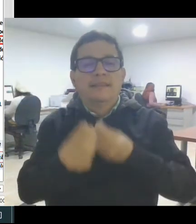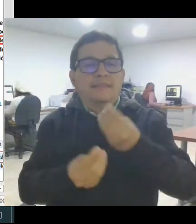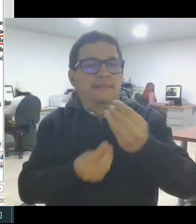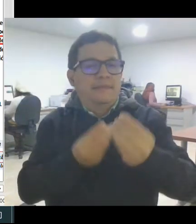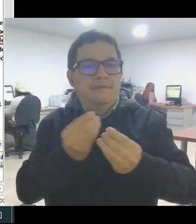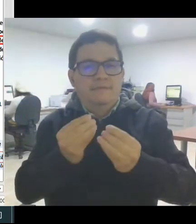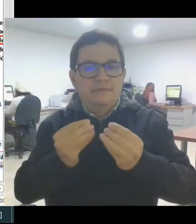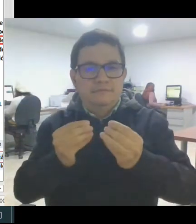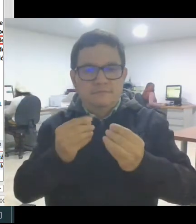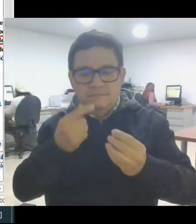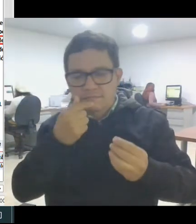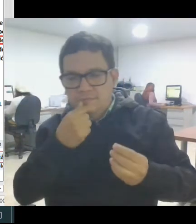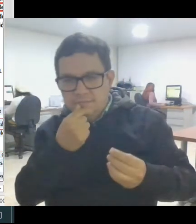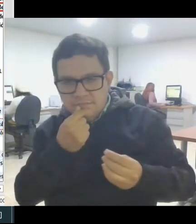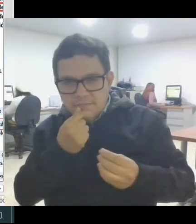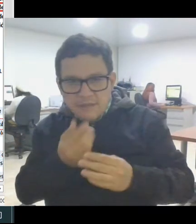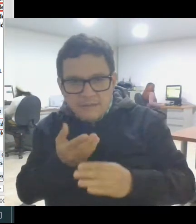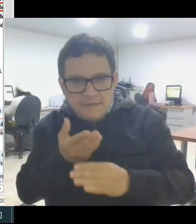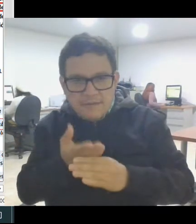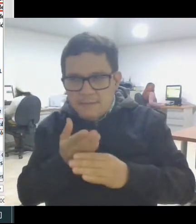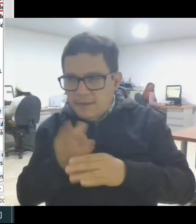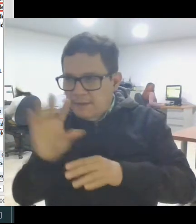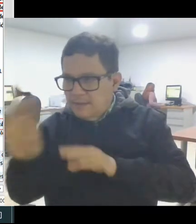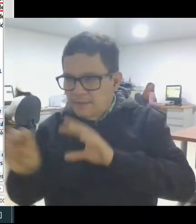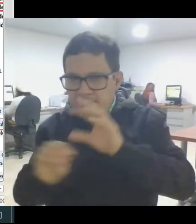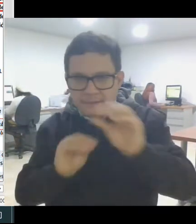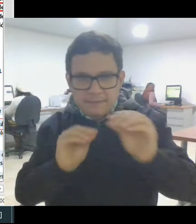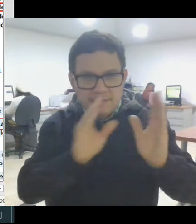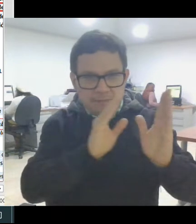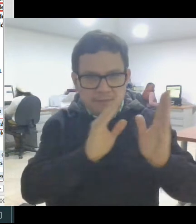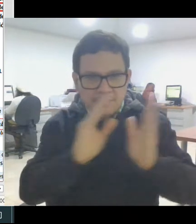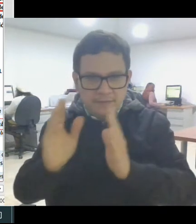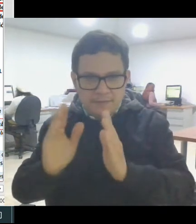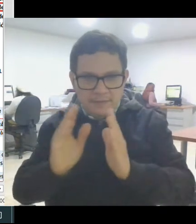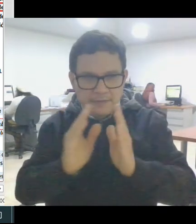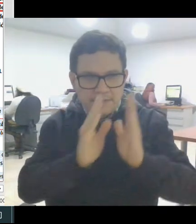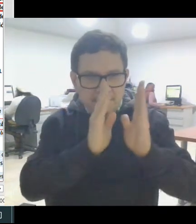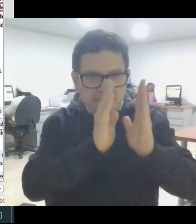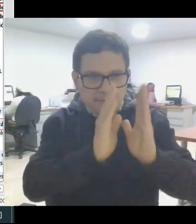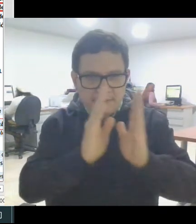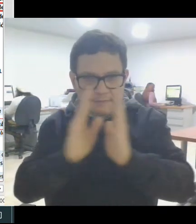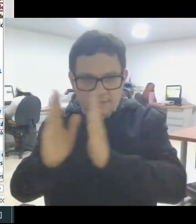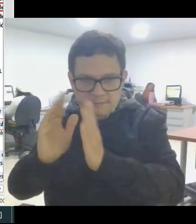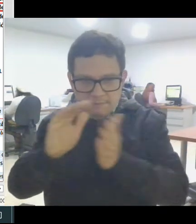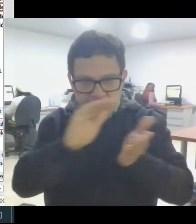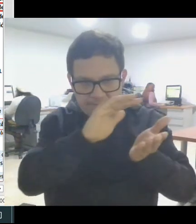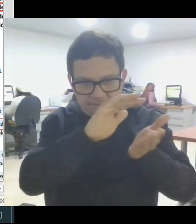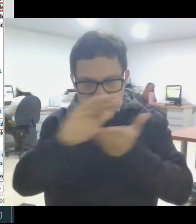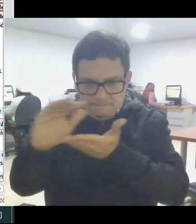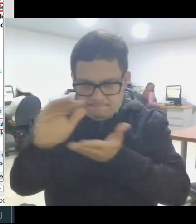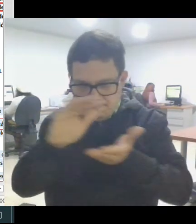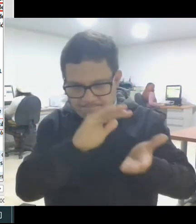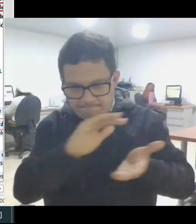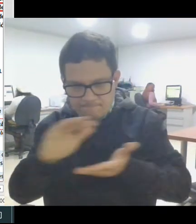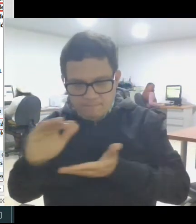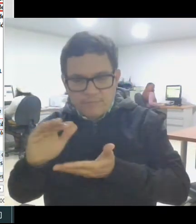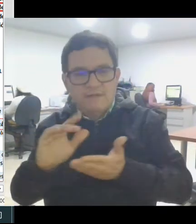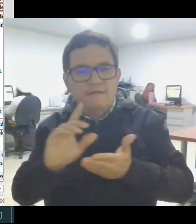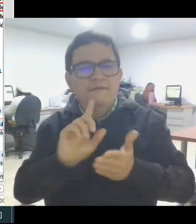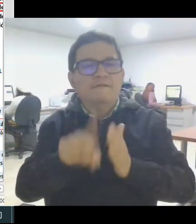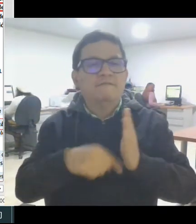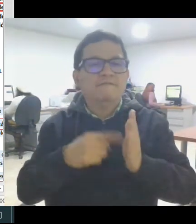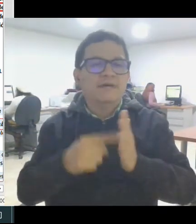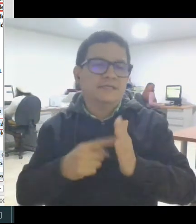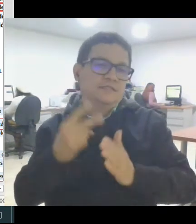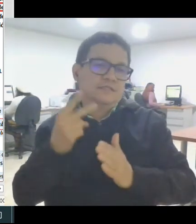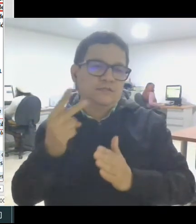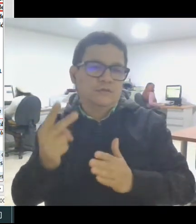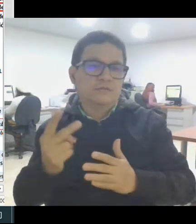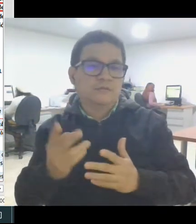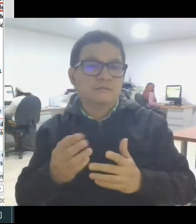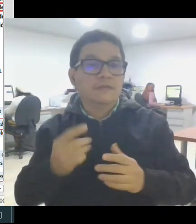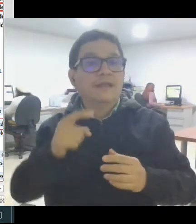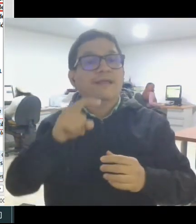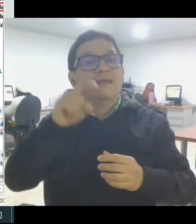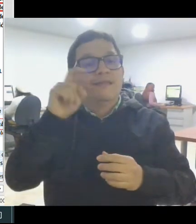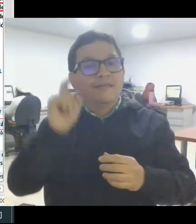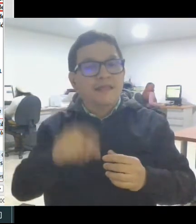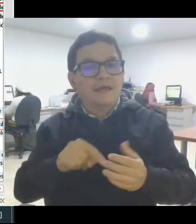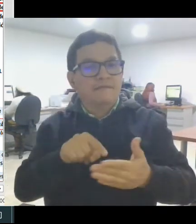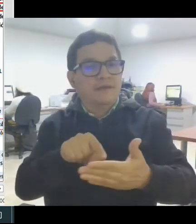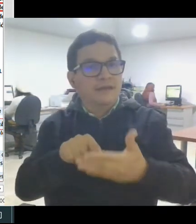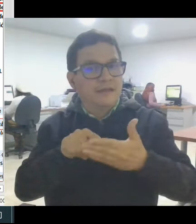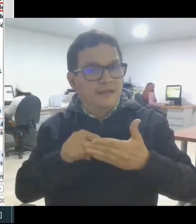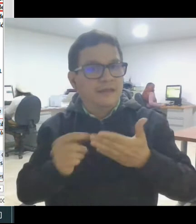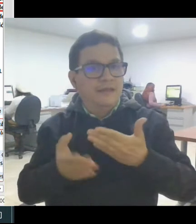y resolver para llegar a la fase 2. Si analizan, tengo que esta